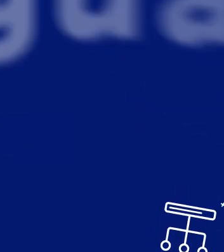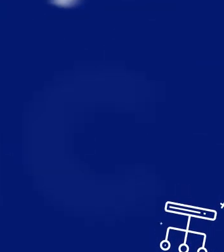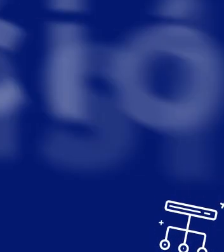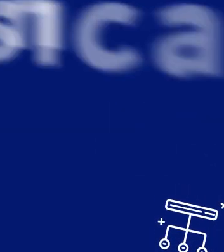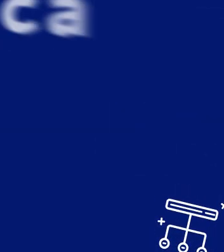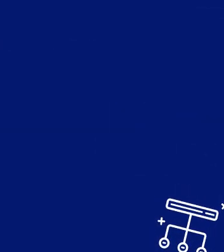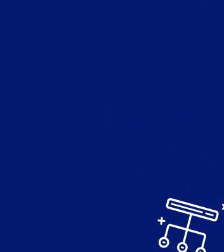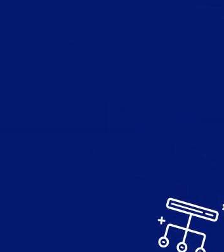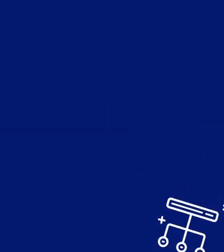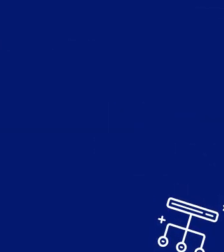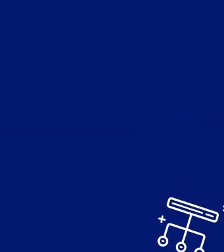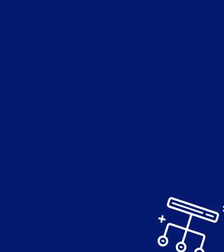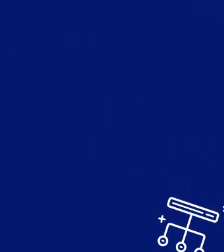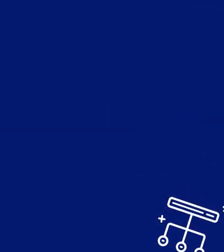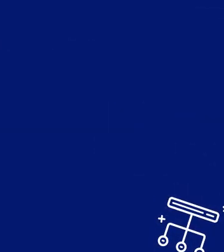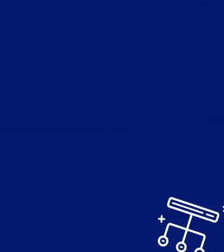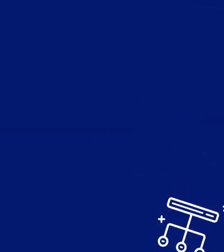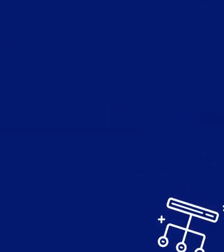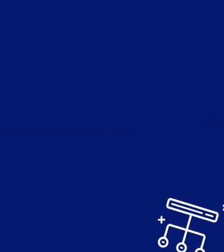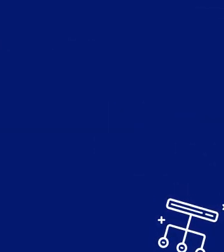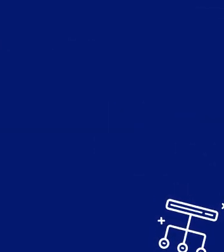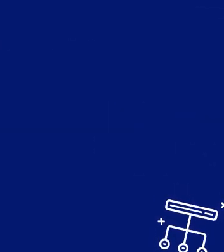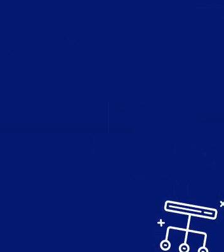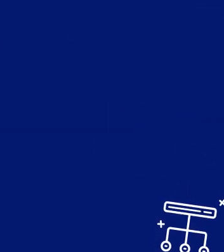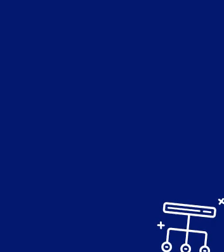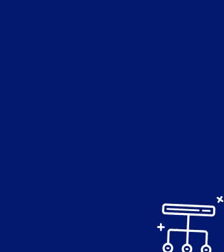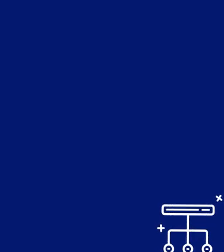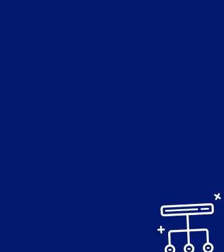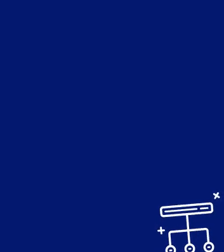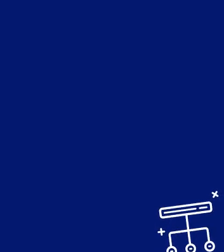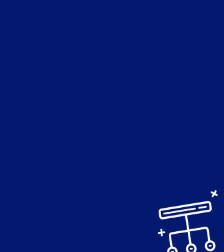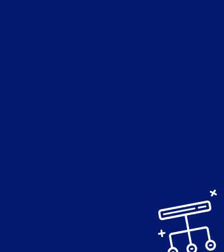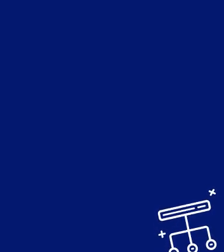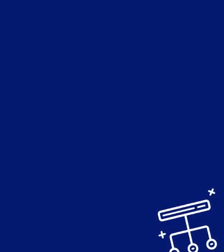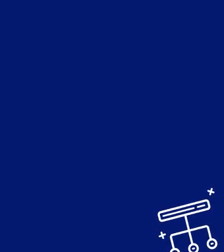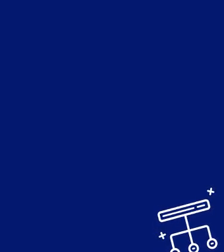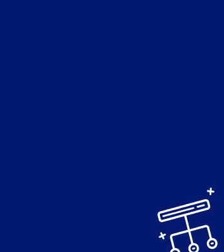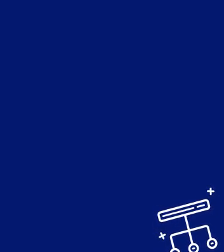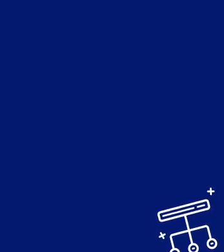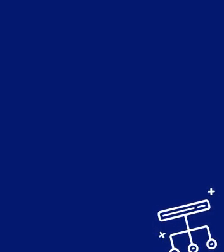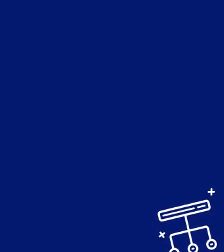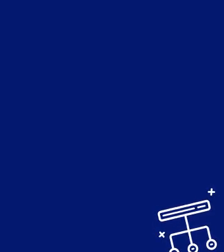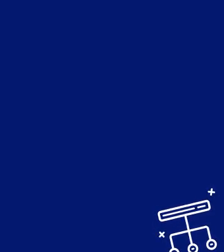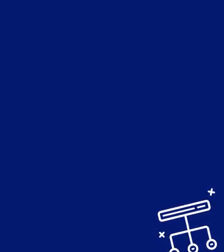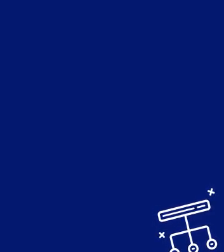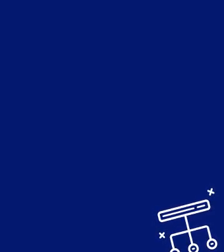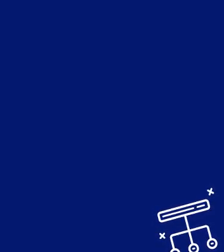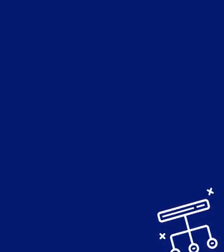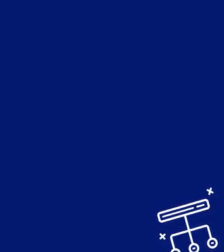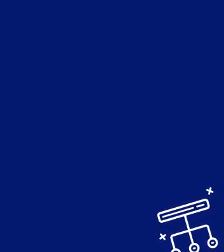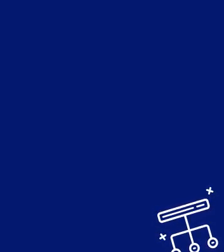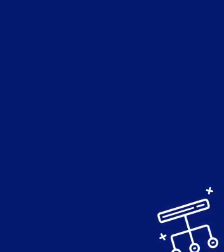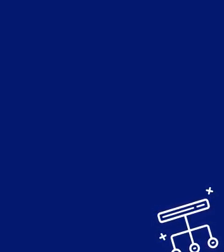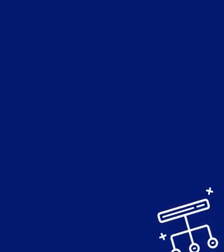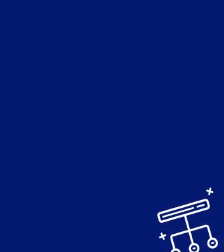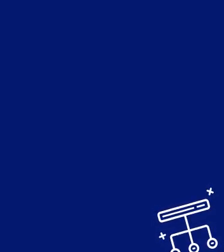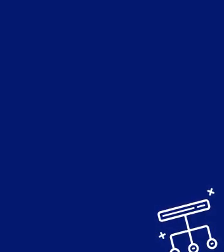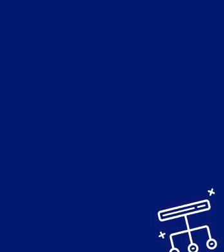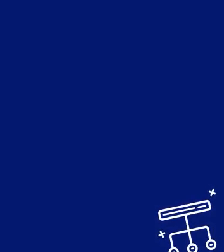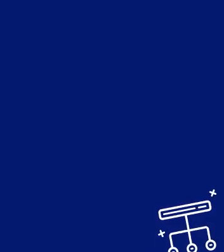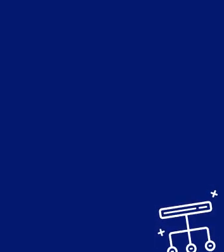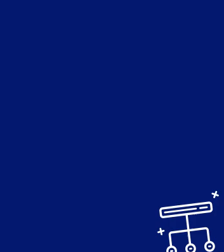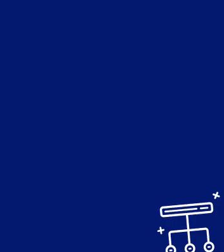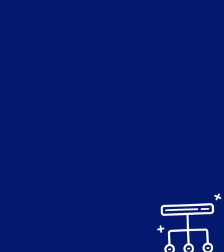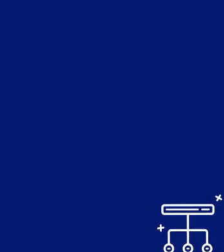Proceso de formación docente sobre los cambios curriculares en la asignatura de lenguaje para segundo ciclo de educación